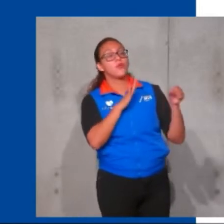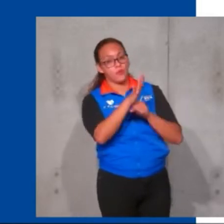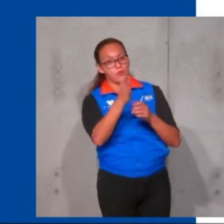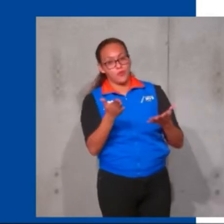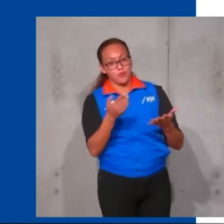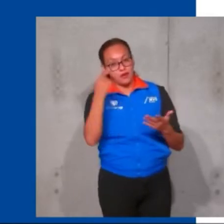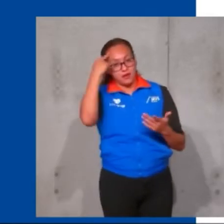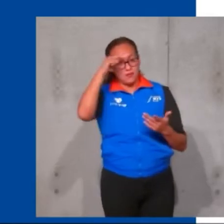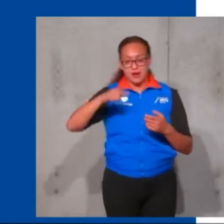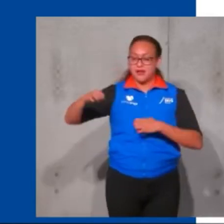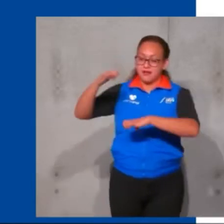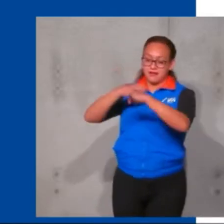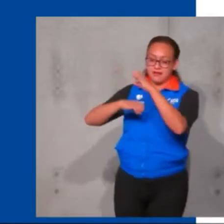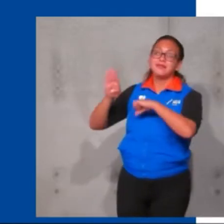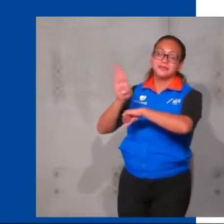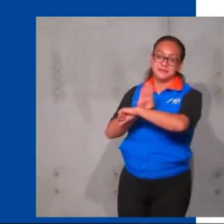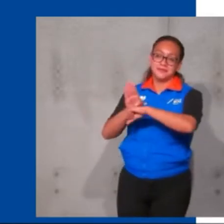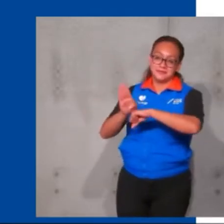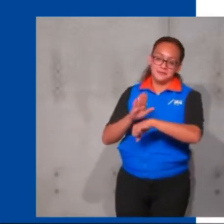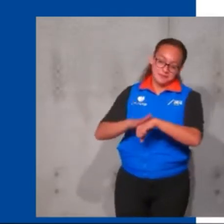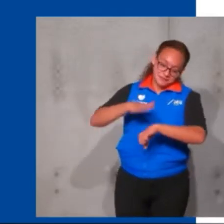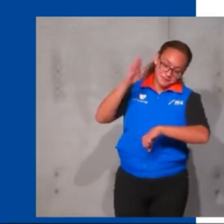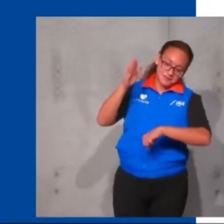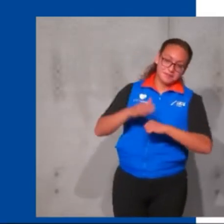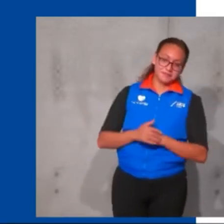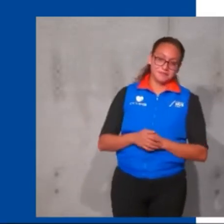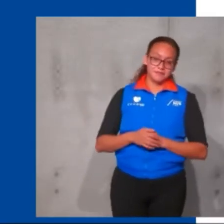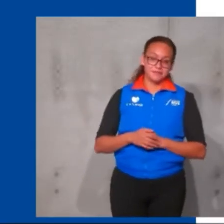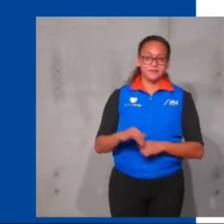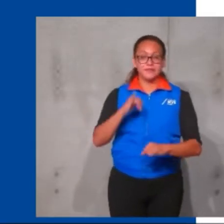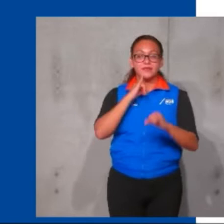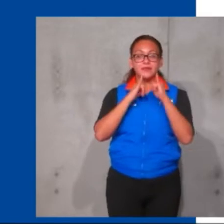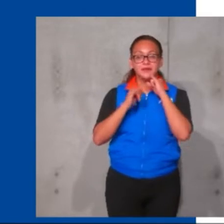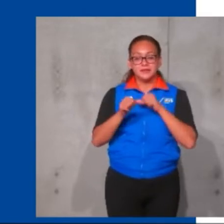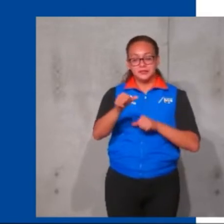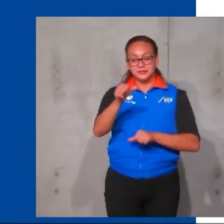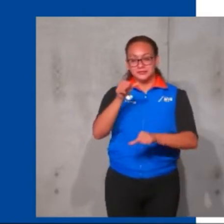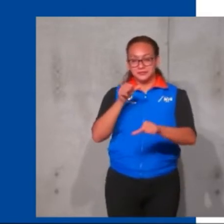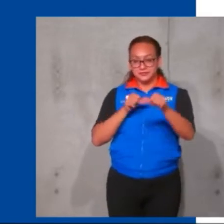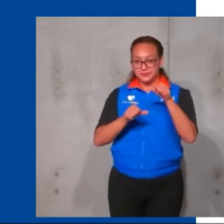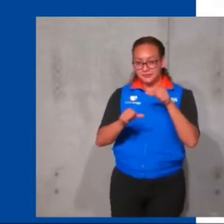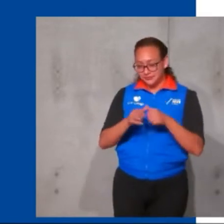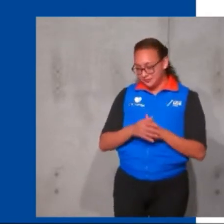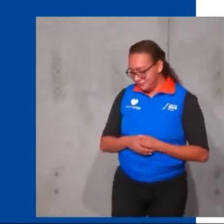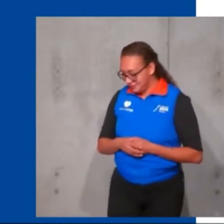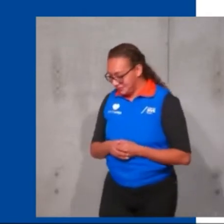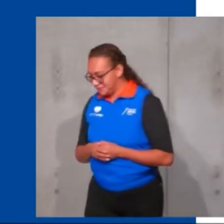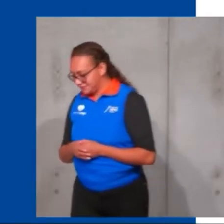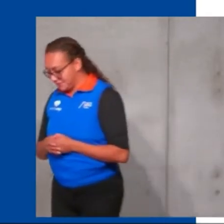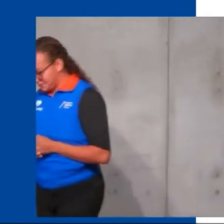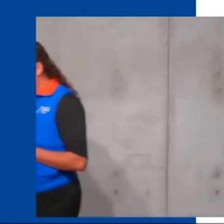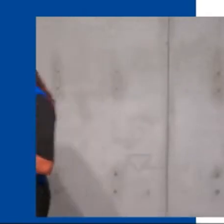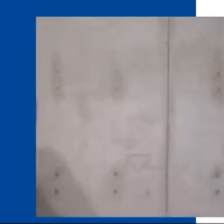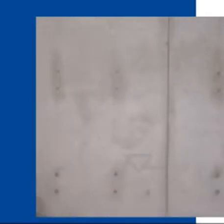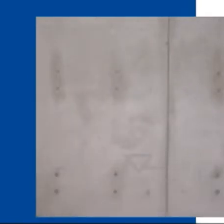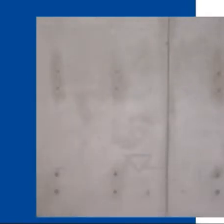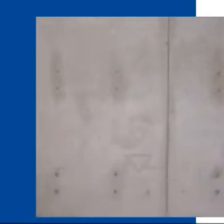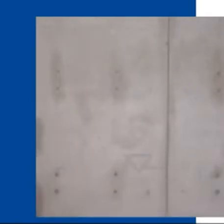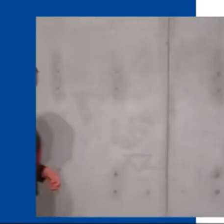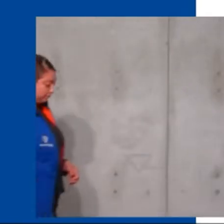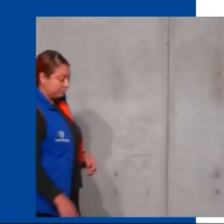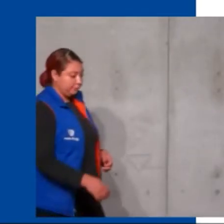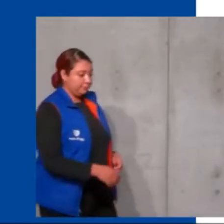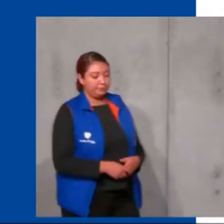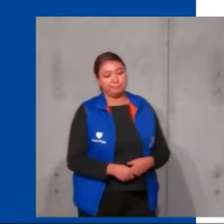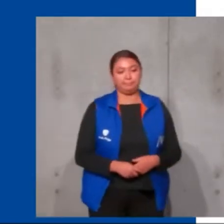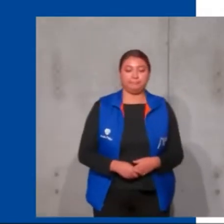son esos temas que pudieran resultar prioritarios. Ahora,